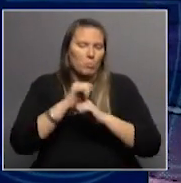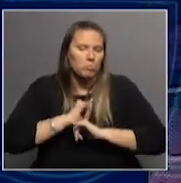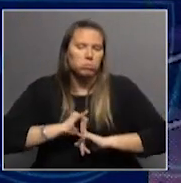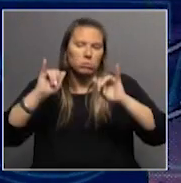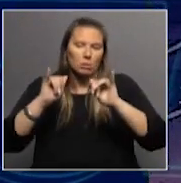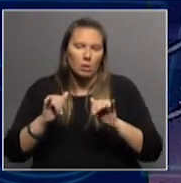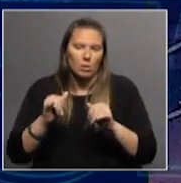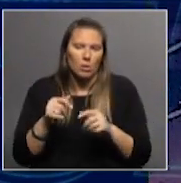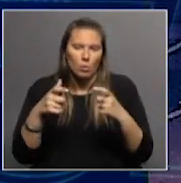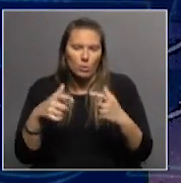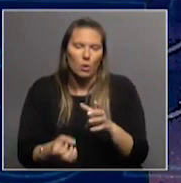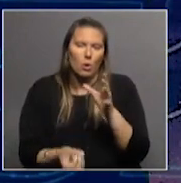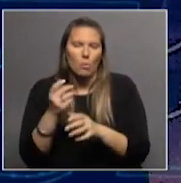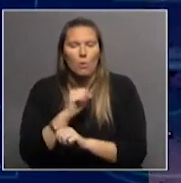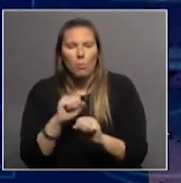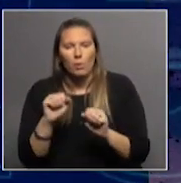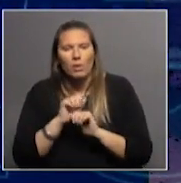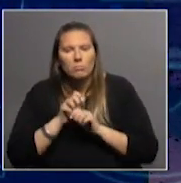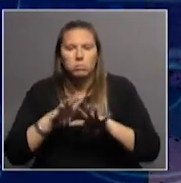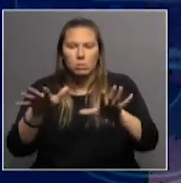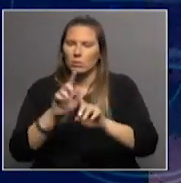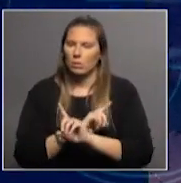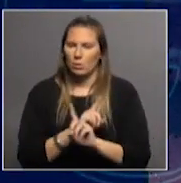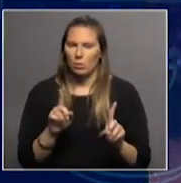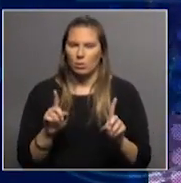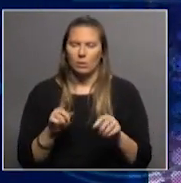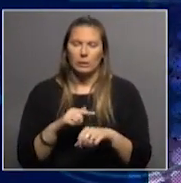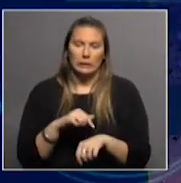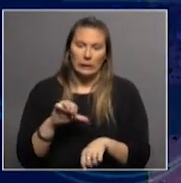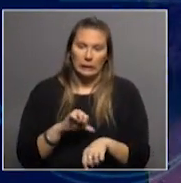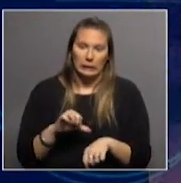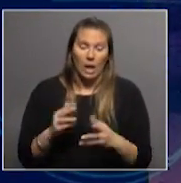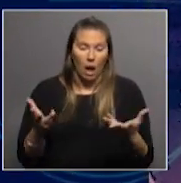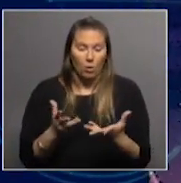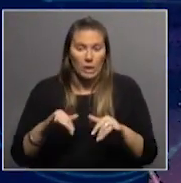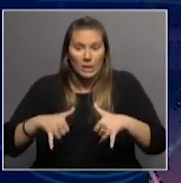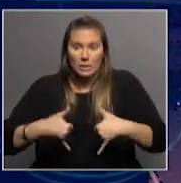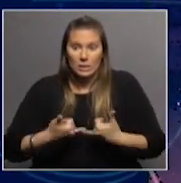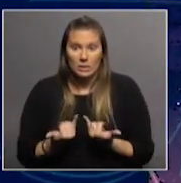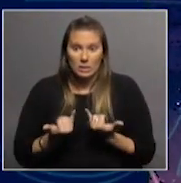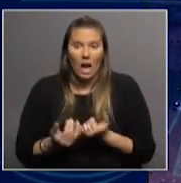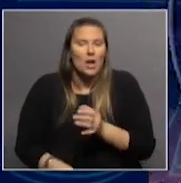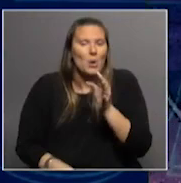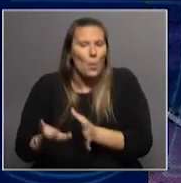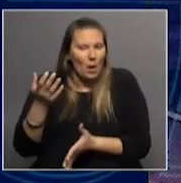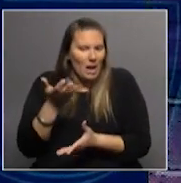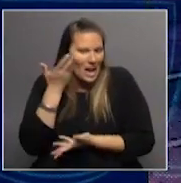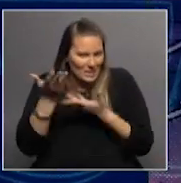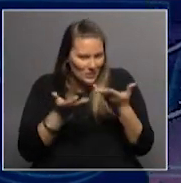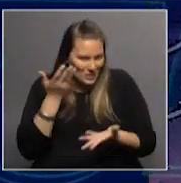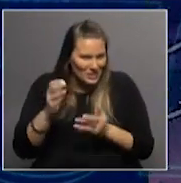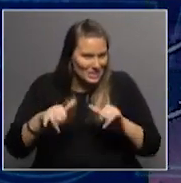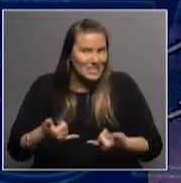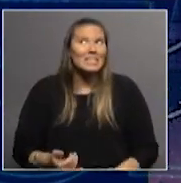tiempo que se toca un álbum nuevo totalmente y ahora ya estás con unas composiciones sí